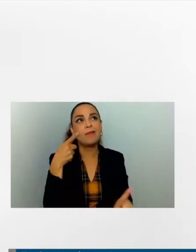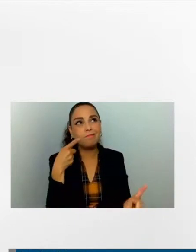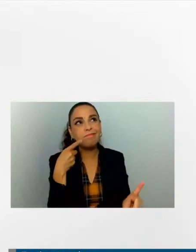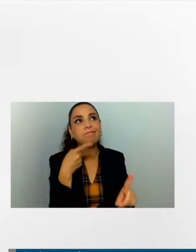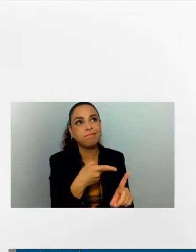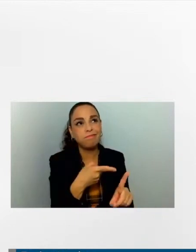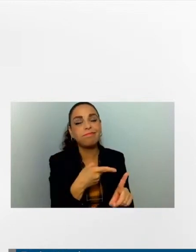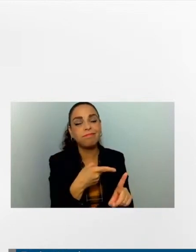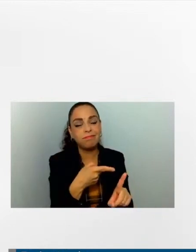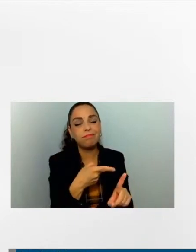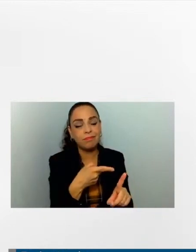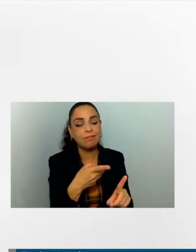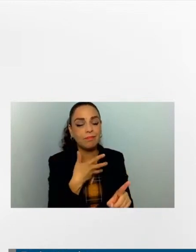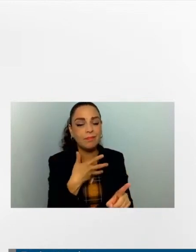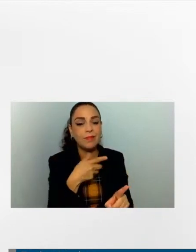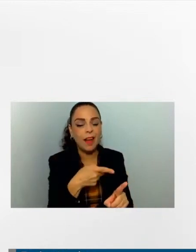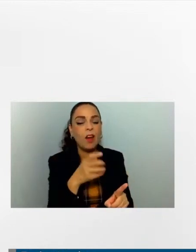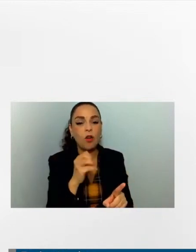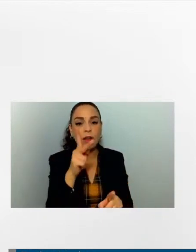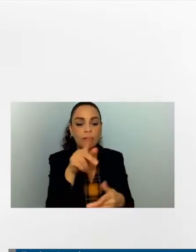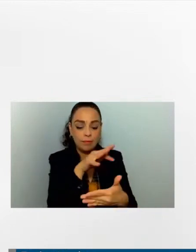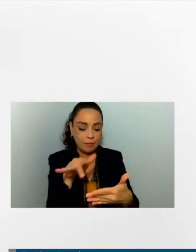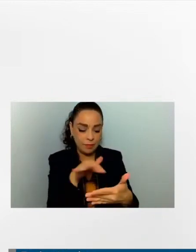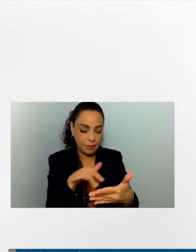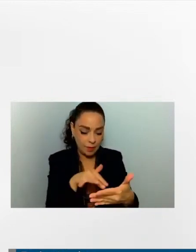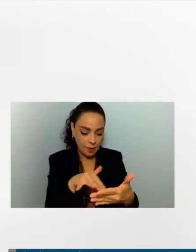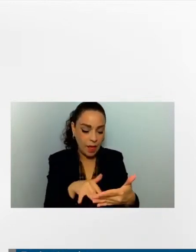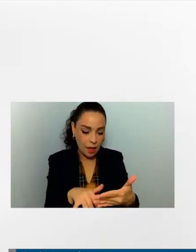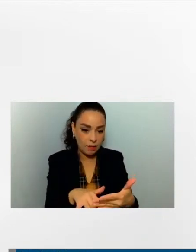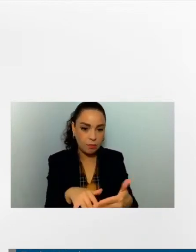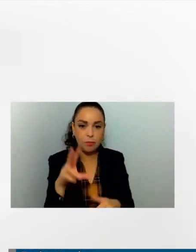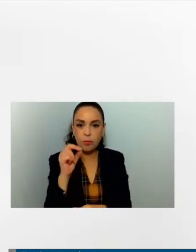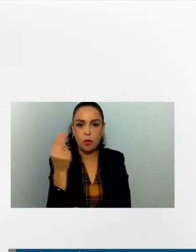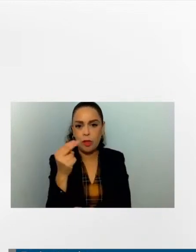leer a lo largo del cuaderno, ¿no? Sin entrar mucho a detalle.